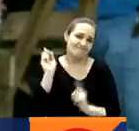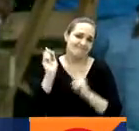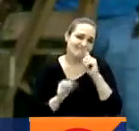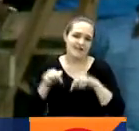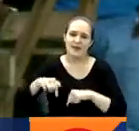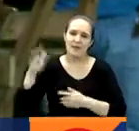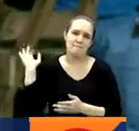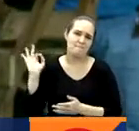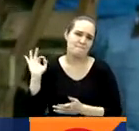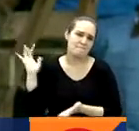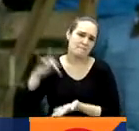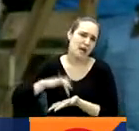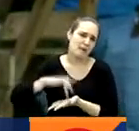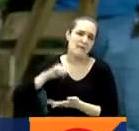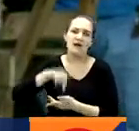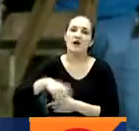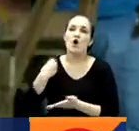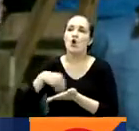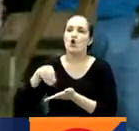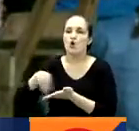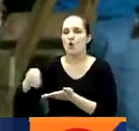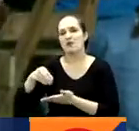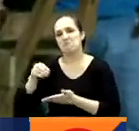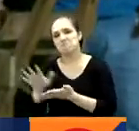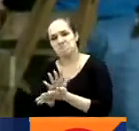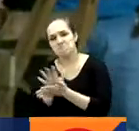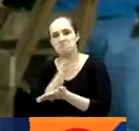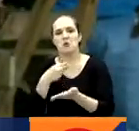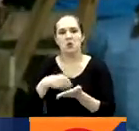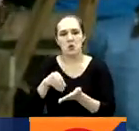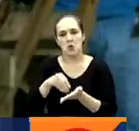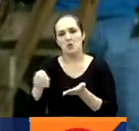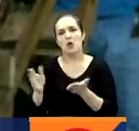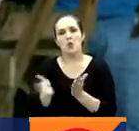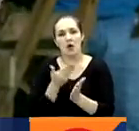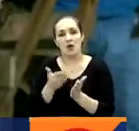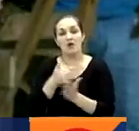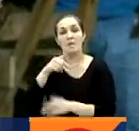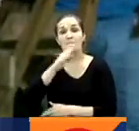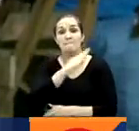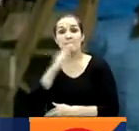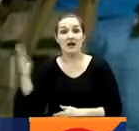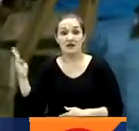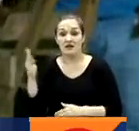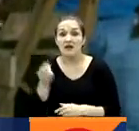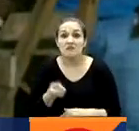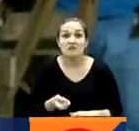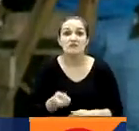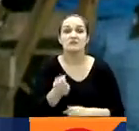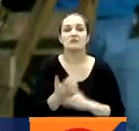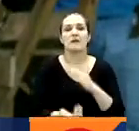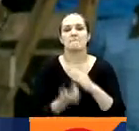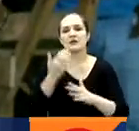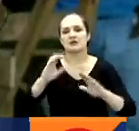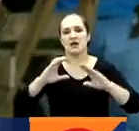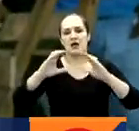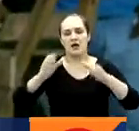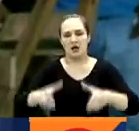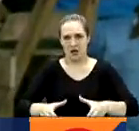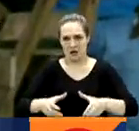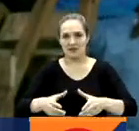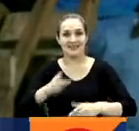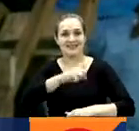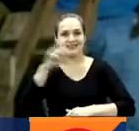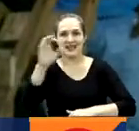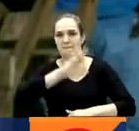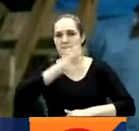para la compra de los útiles escolares de sus hijos, teniendo en cuenta que en Barranquilla los jóvenes ya ingresan a clases presenciales con 100% de